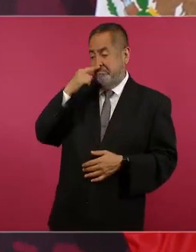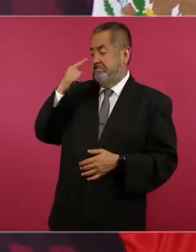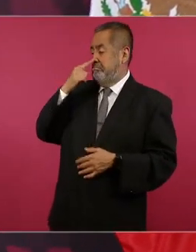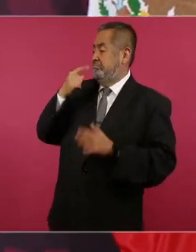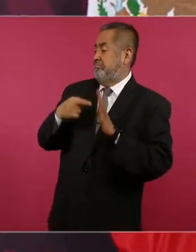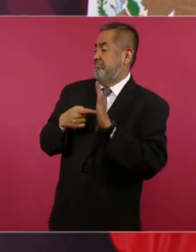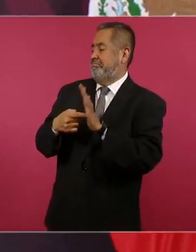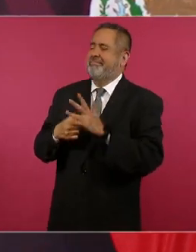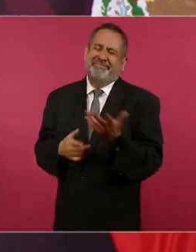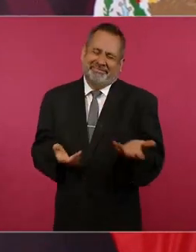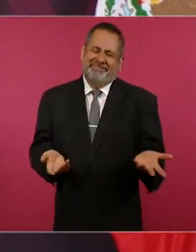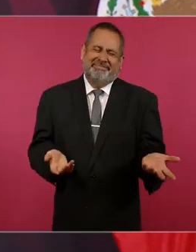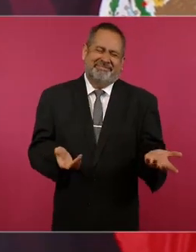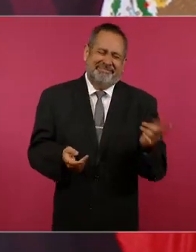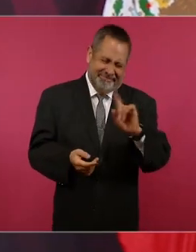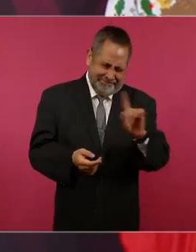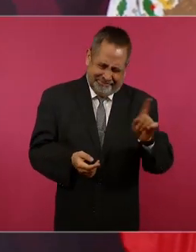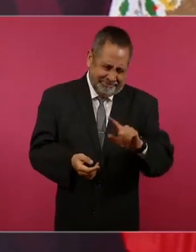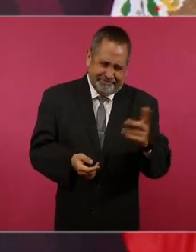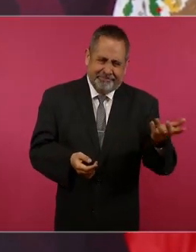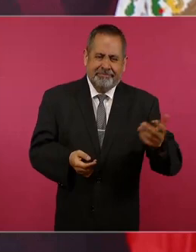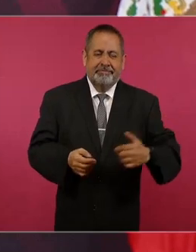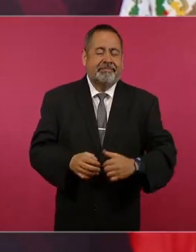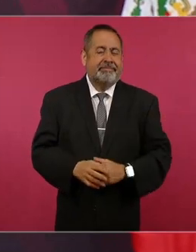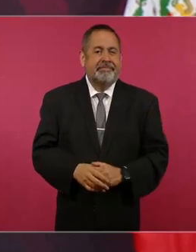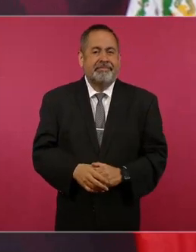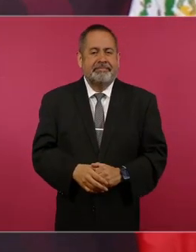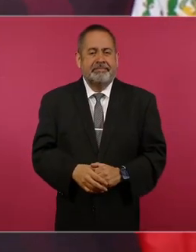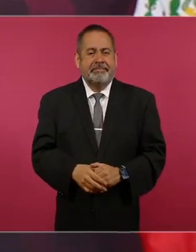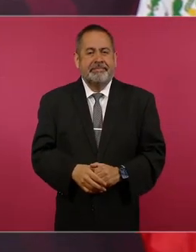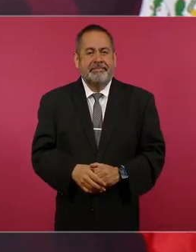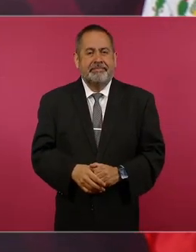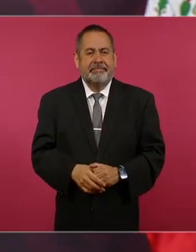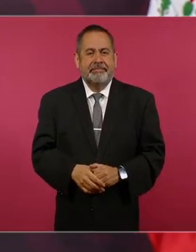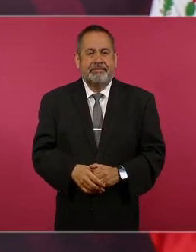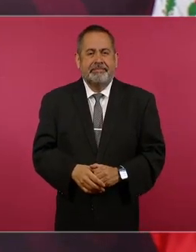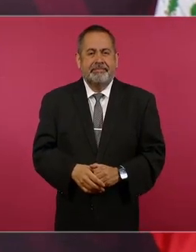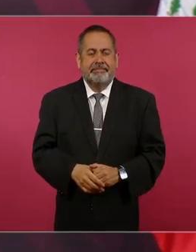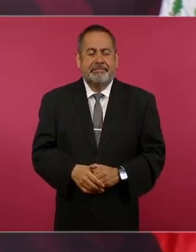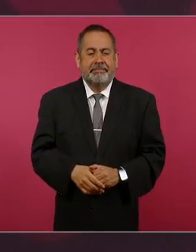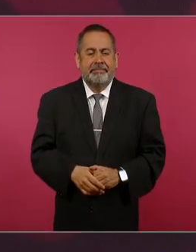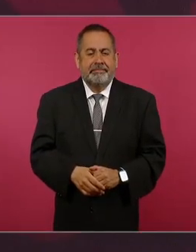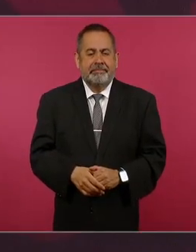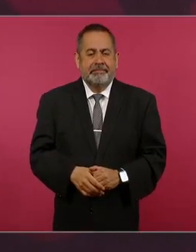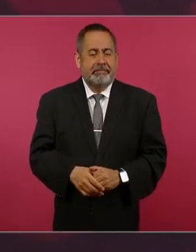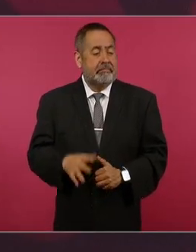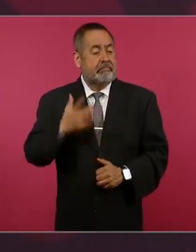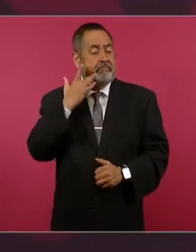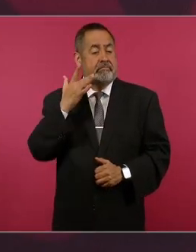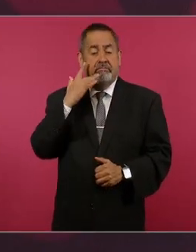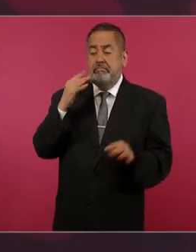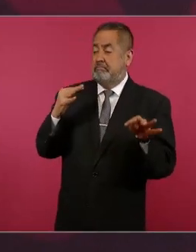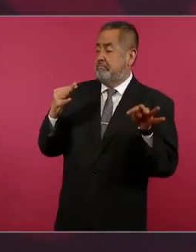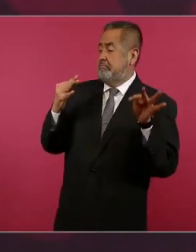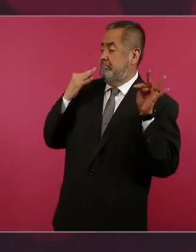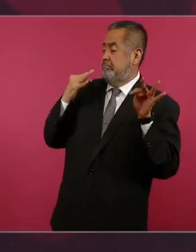que no presumidos, fantoches,